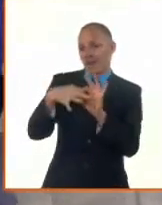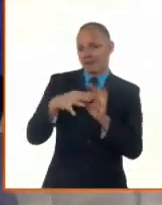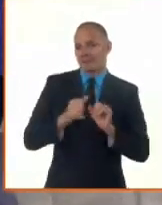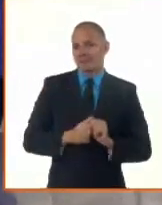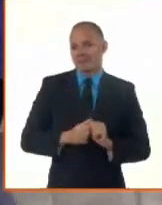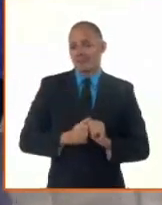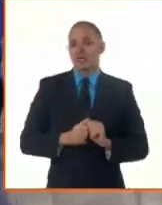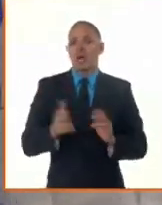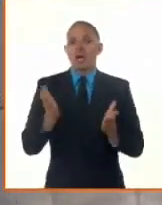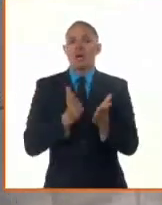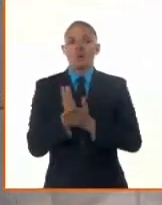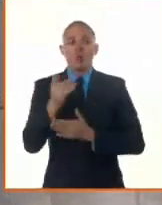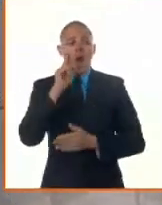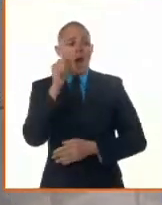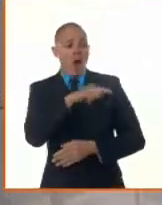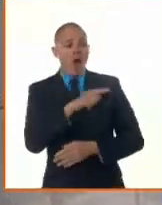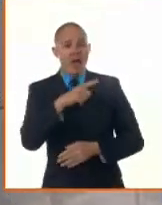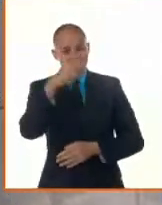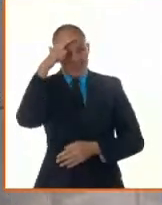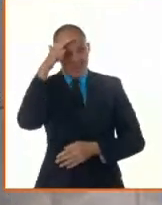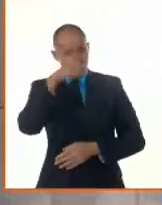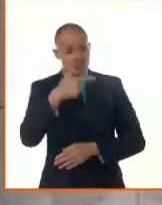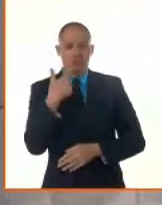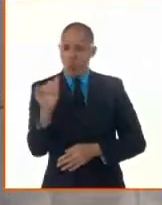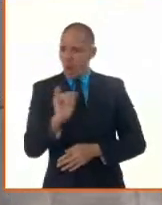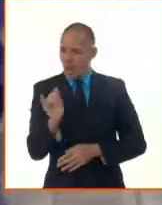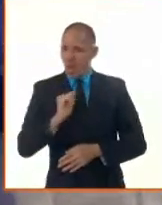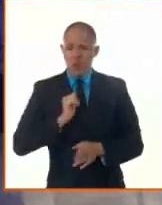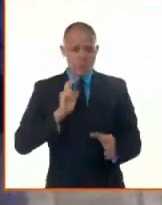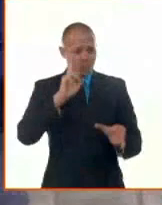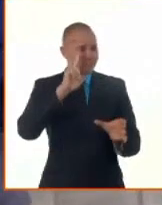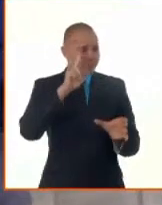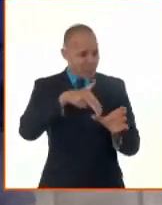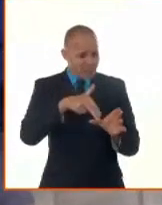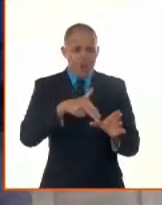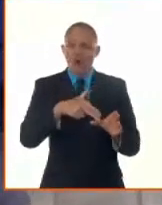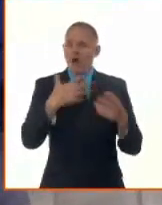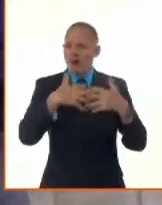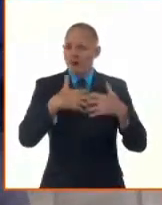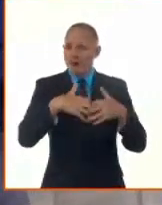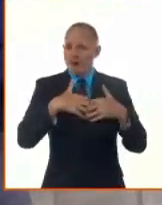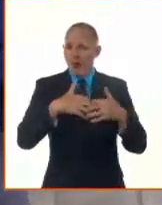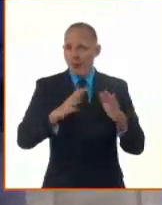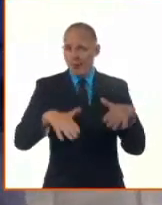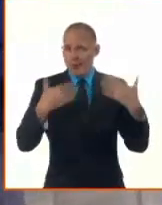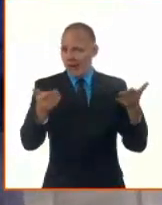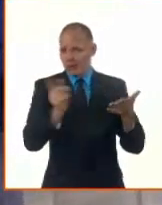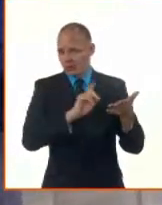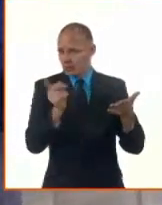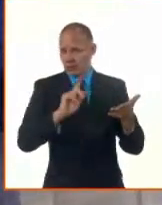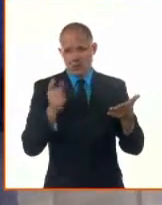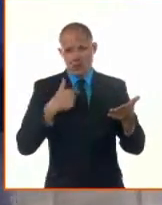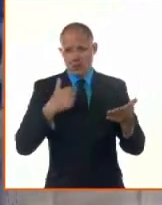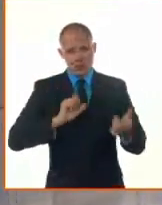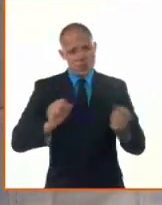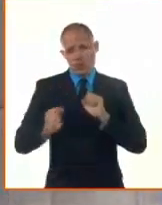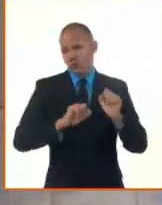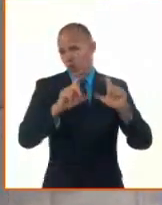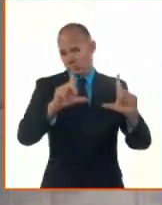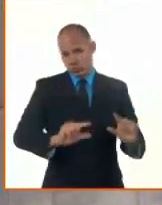y todos los países del Golfo lo hicieron también Pero además Discúlpame tú sabes que soy así